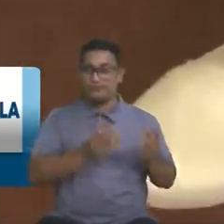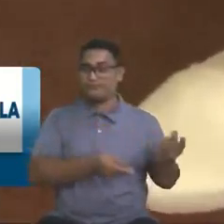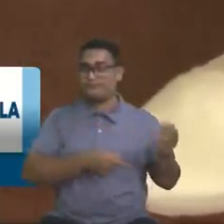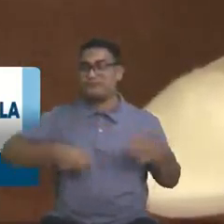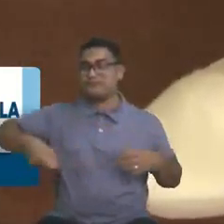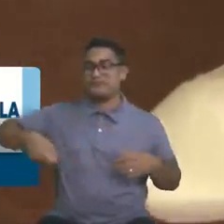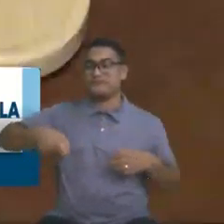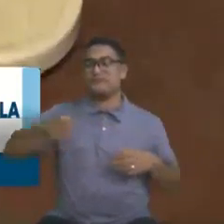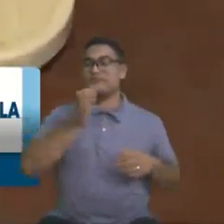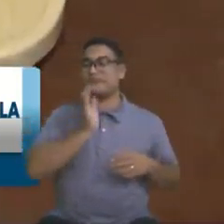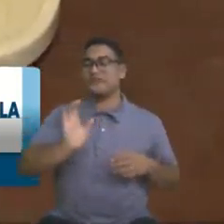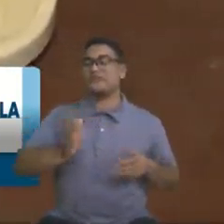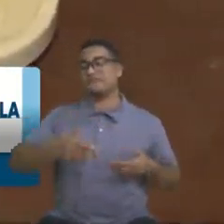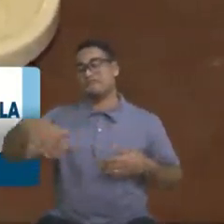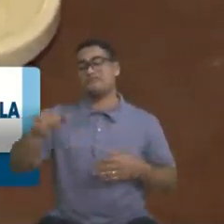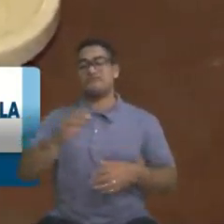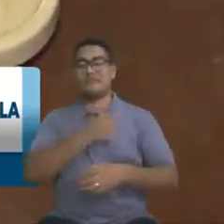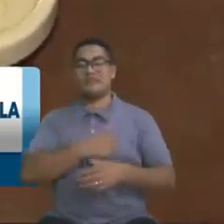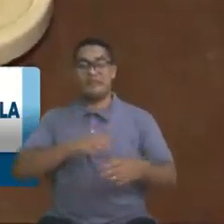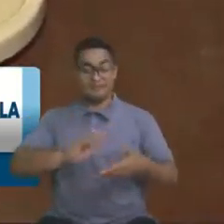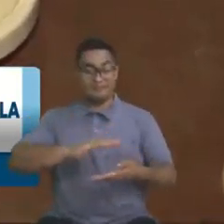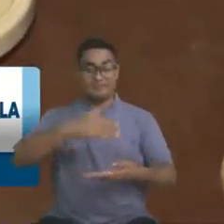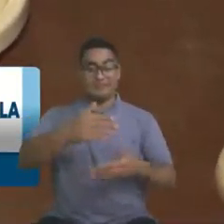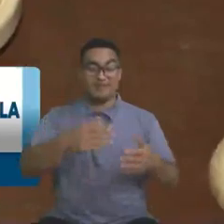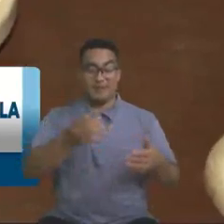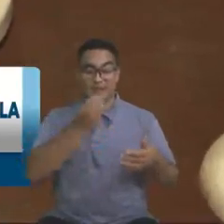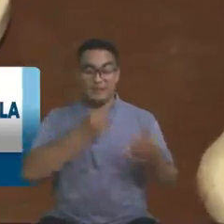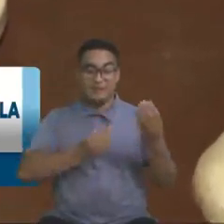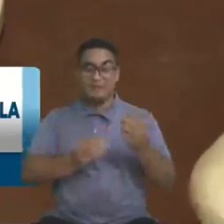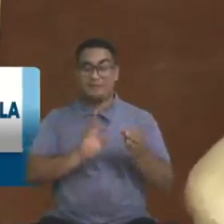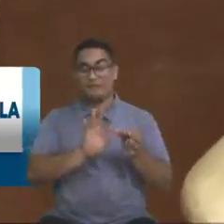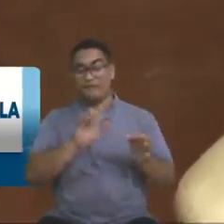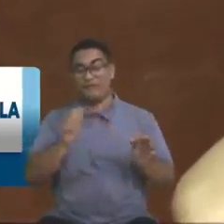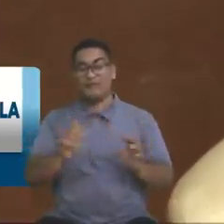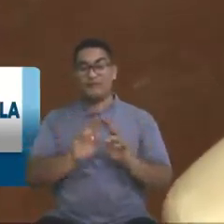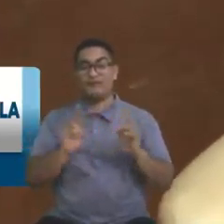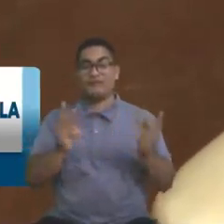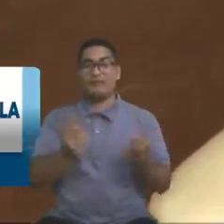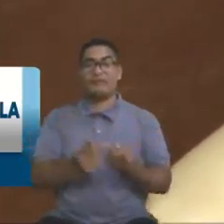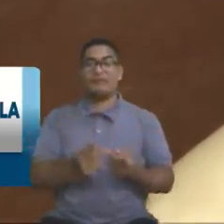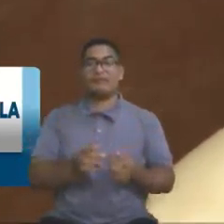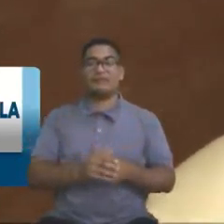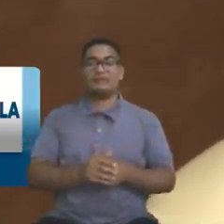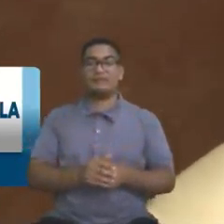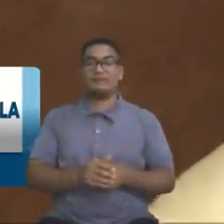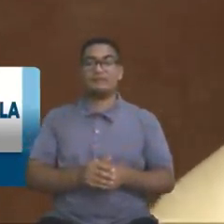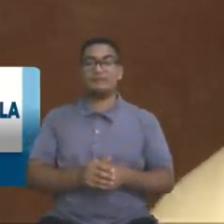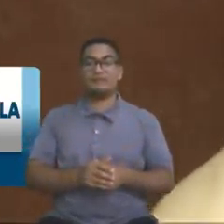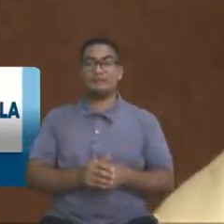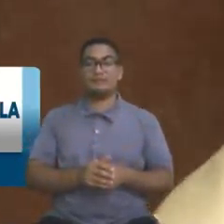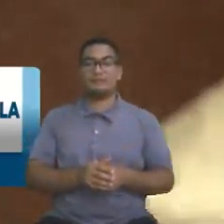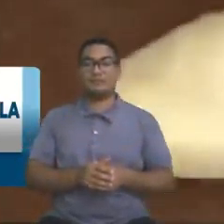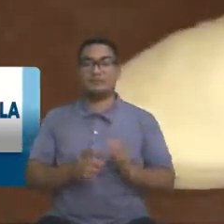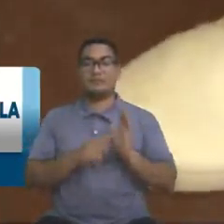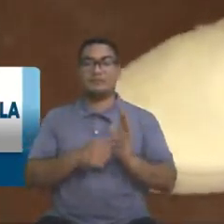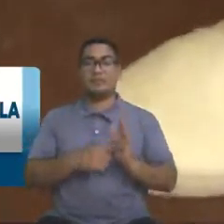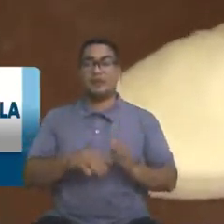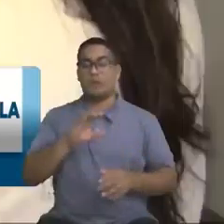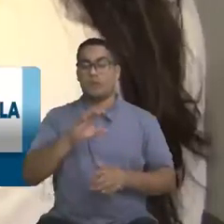lucha dura. Dura. Claro, pero los padres podemos contribuir desde el hogar no suministrándoles dinero a los